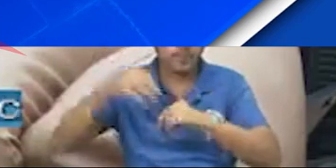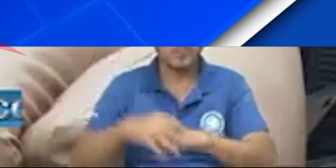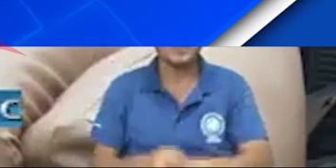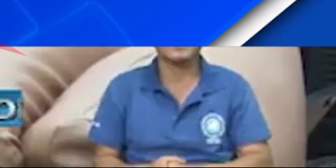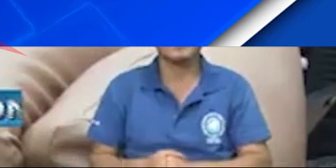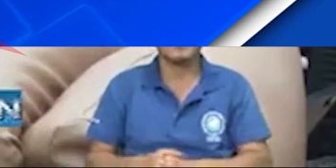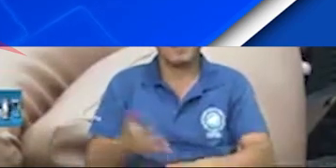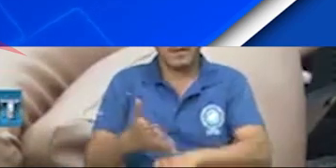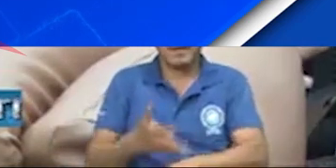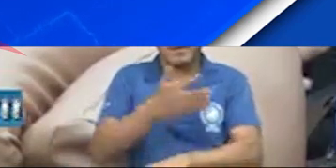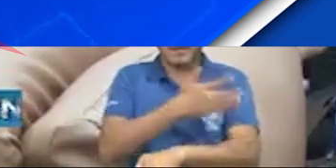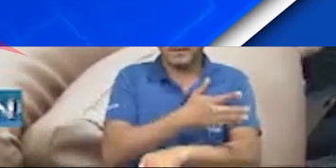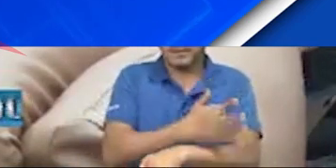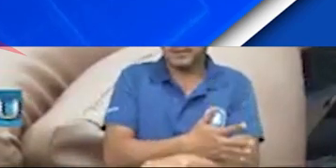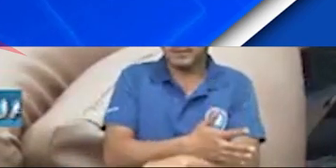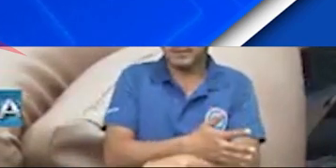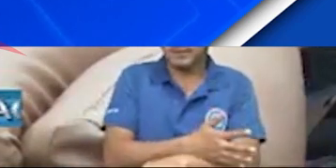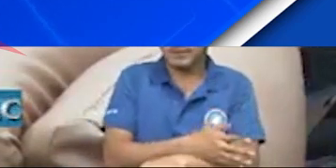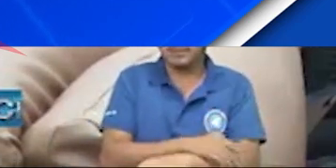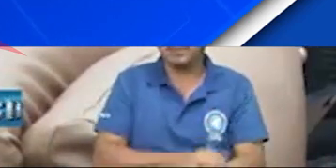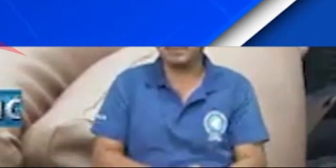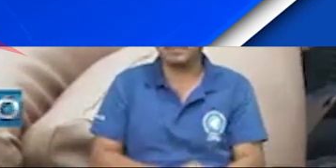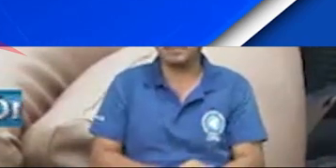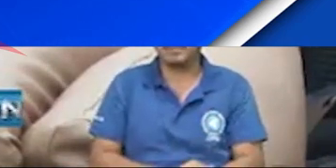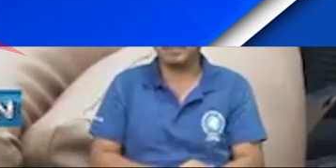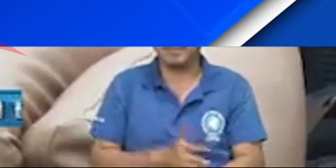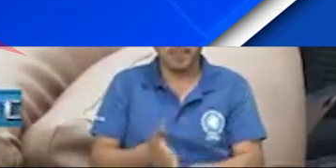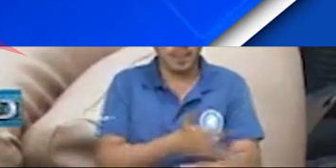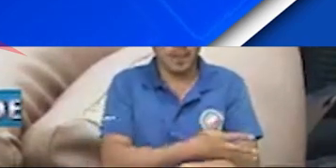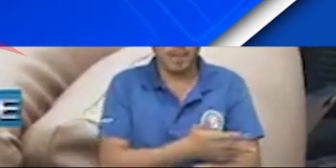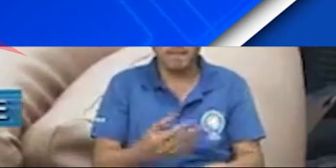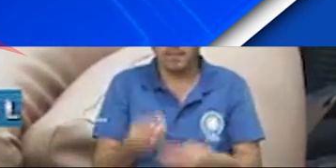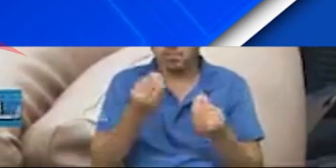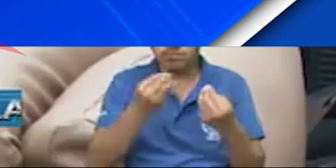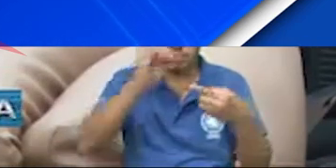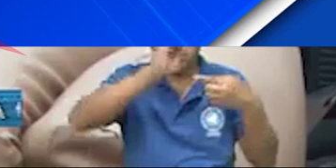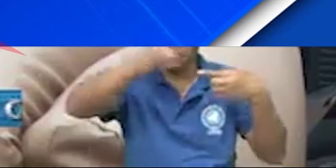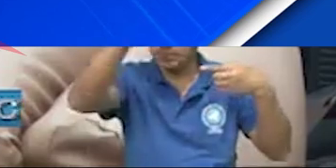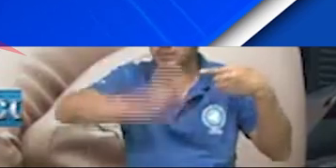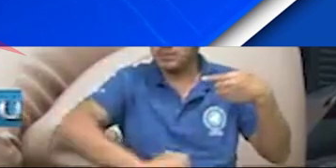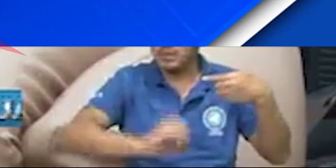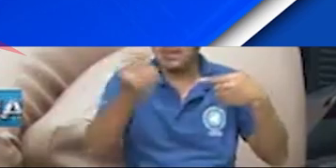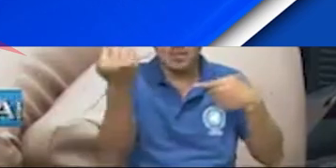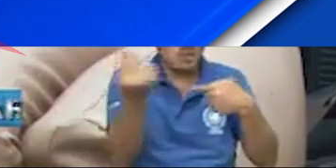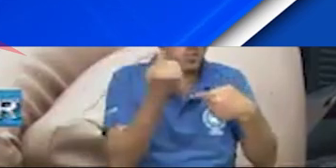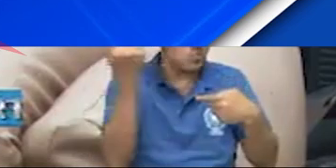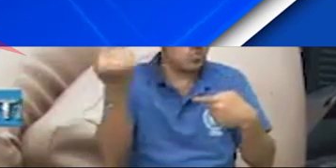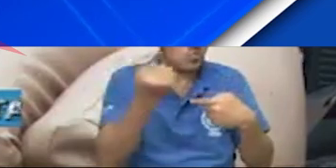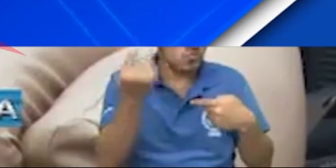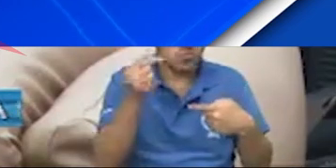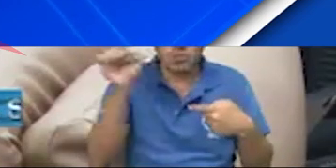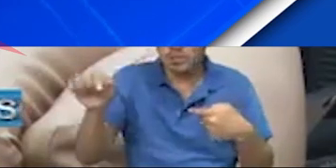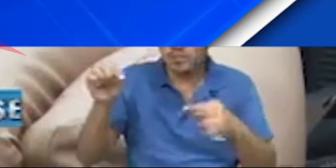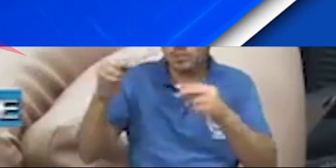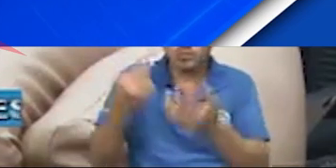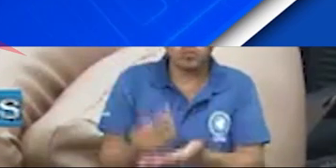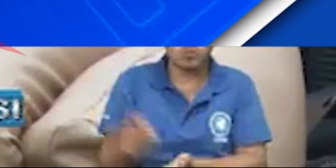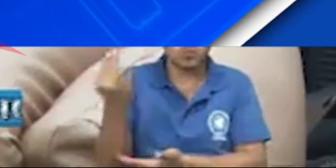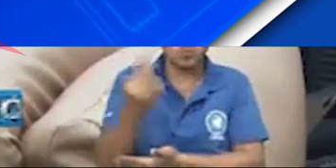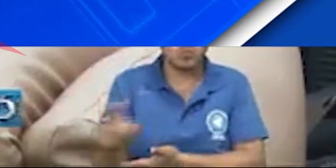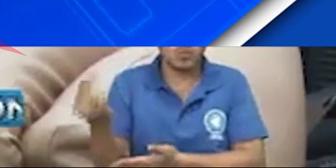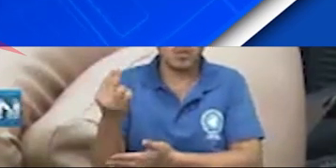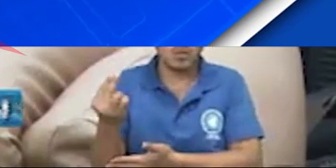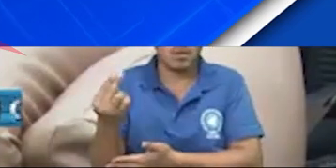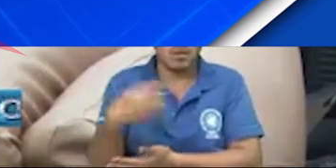al antes depender en el mayor porcentaje de energía térmica